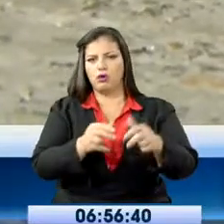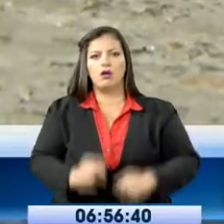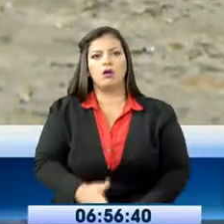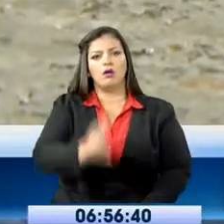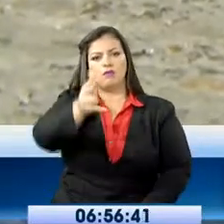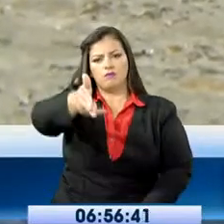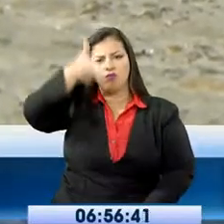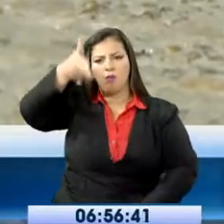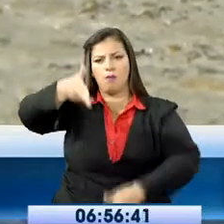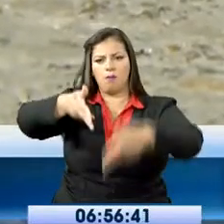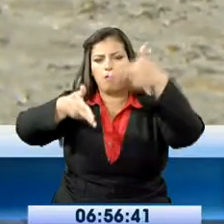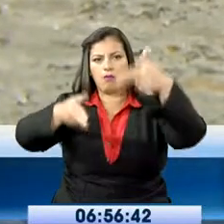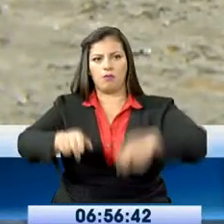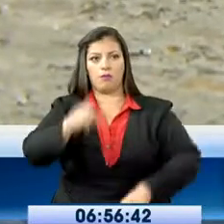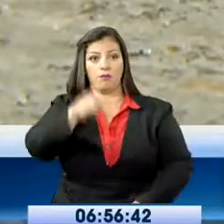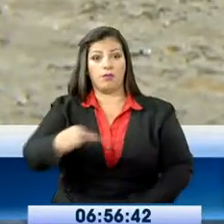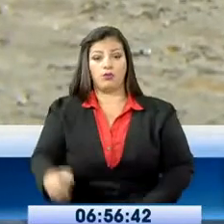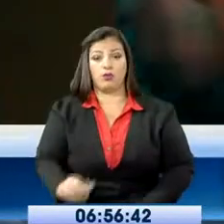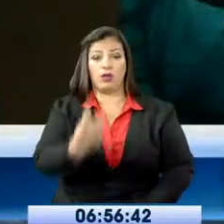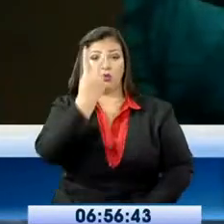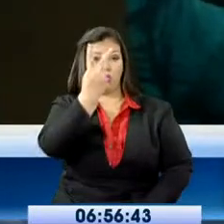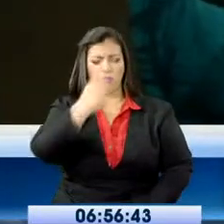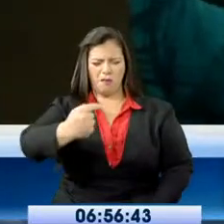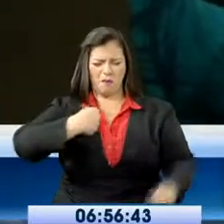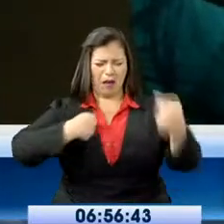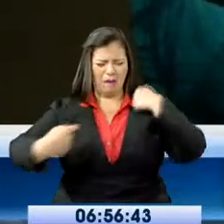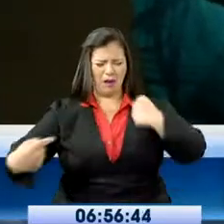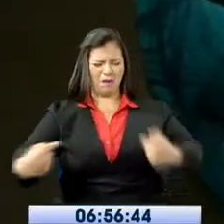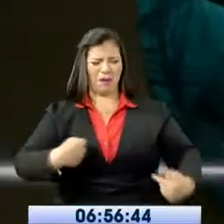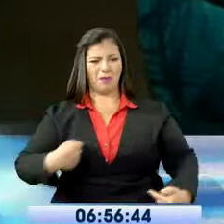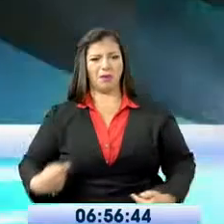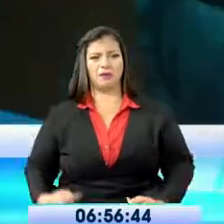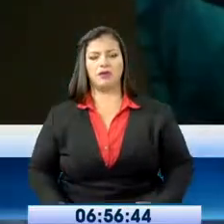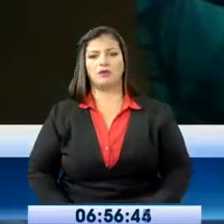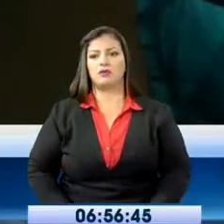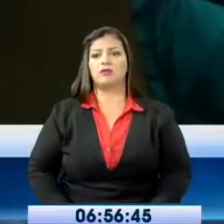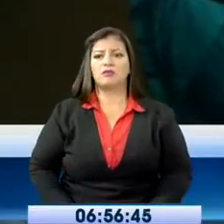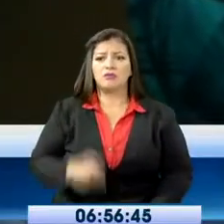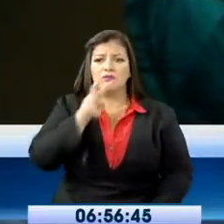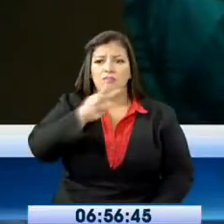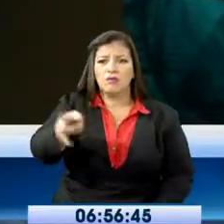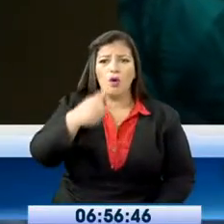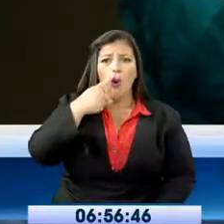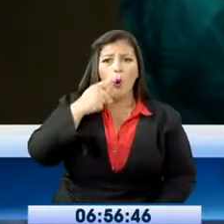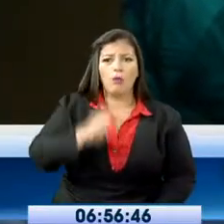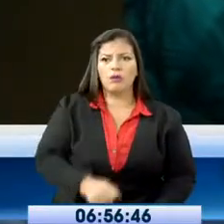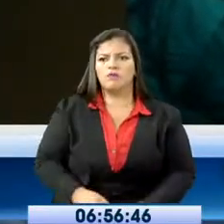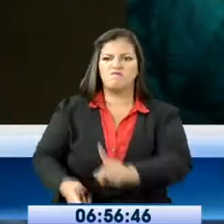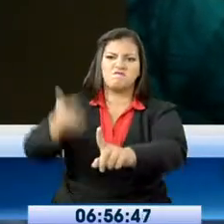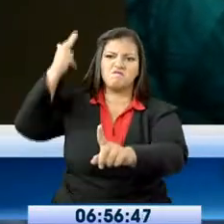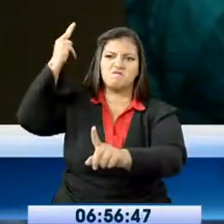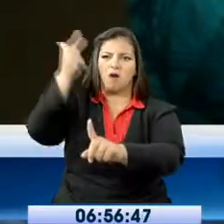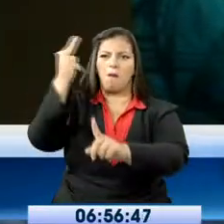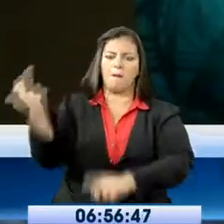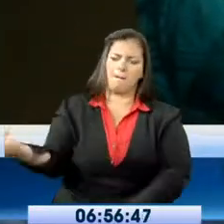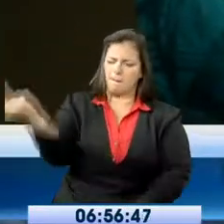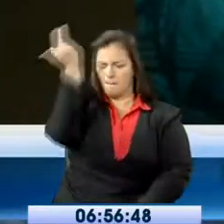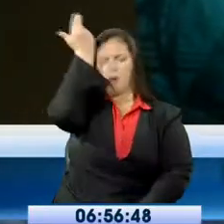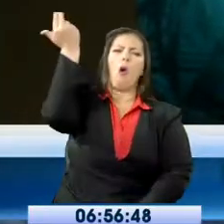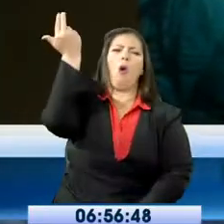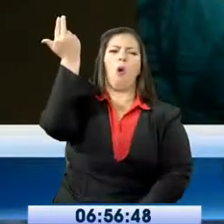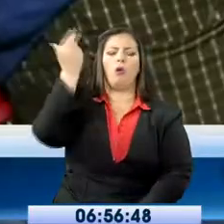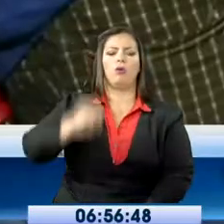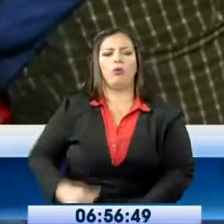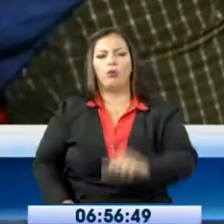2 personas resultaron heridas. Al señor sé que le pegaron en la cabeza, le dieron cachazos. Al otro señor, creo que de las balas perdidas, le llegó